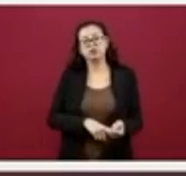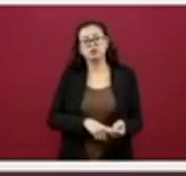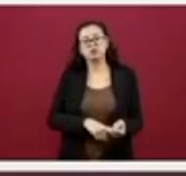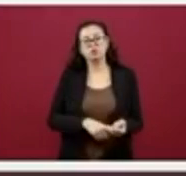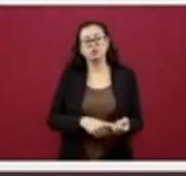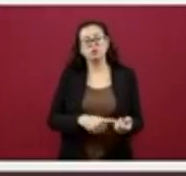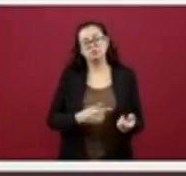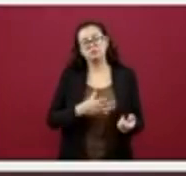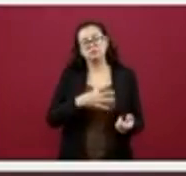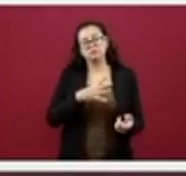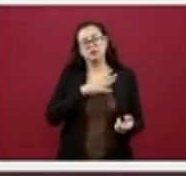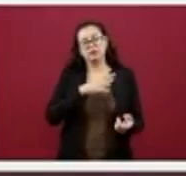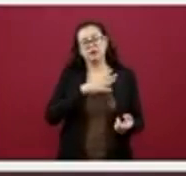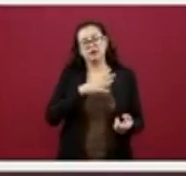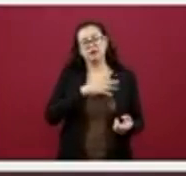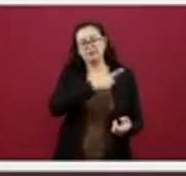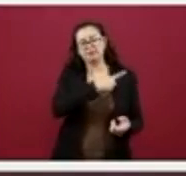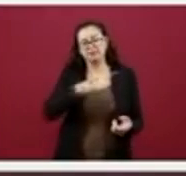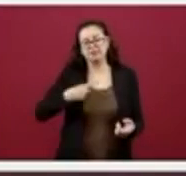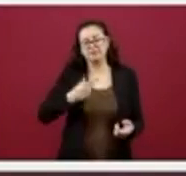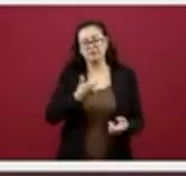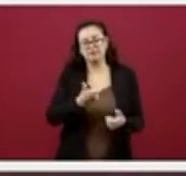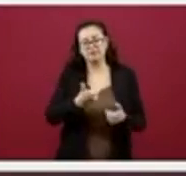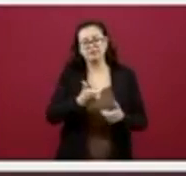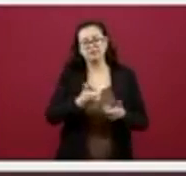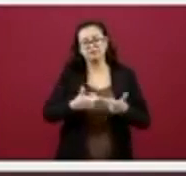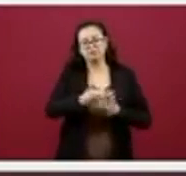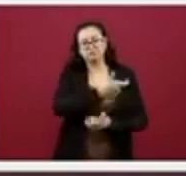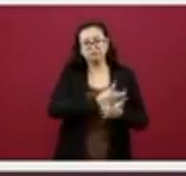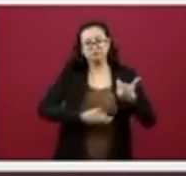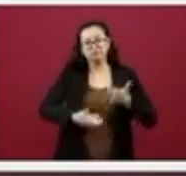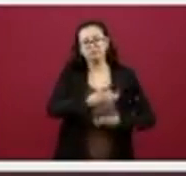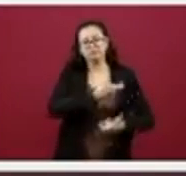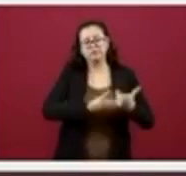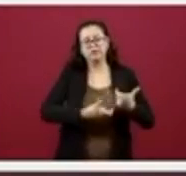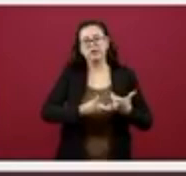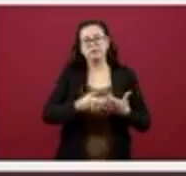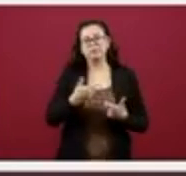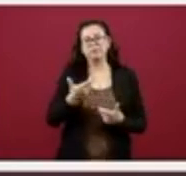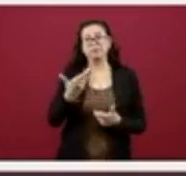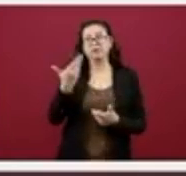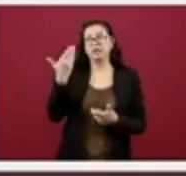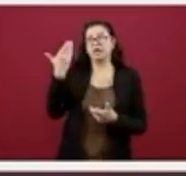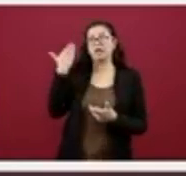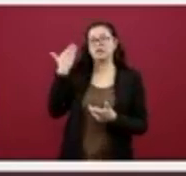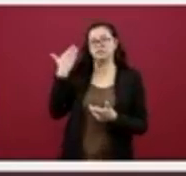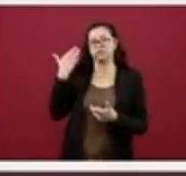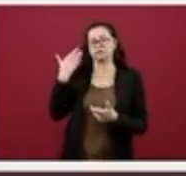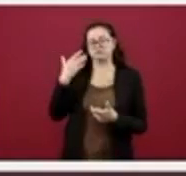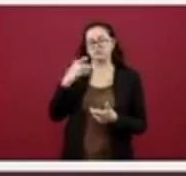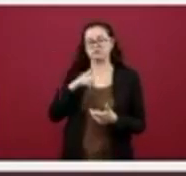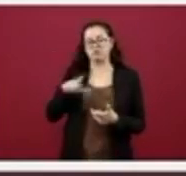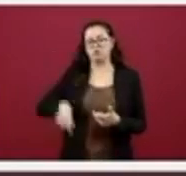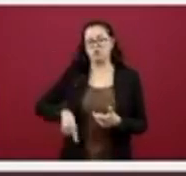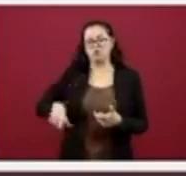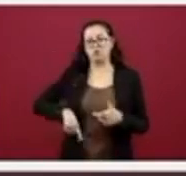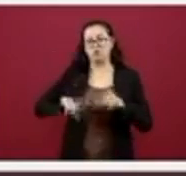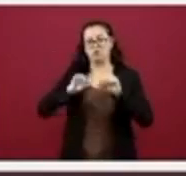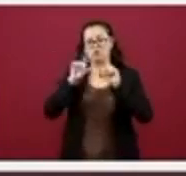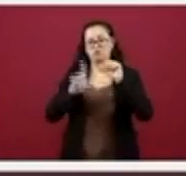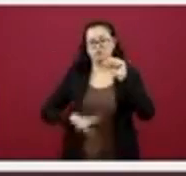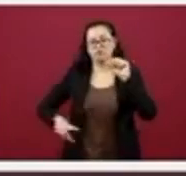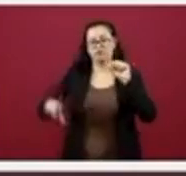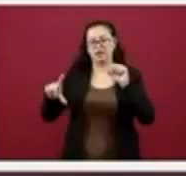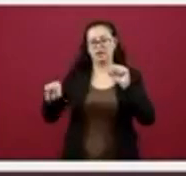empresa derivada de unos apoyos que el gobierno federal en su momento asignó a la